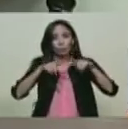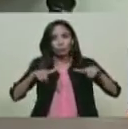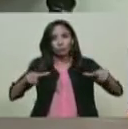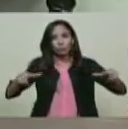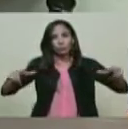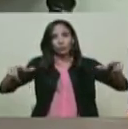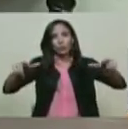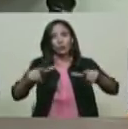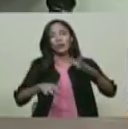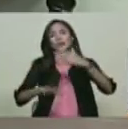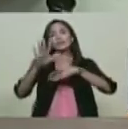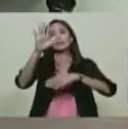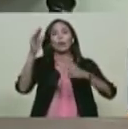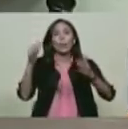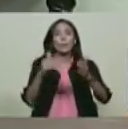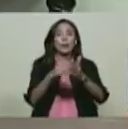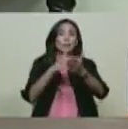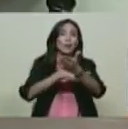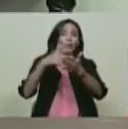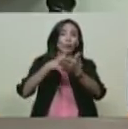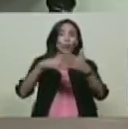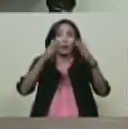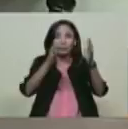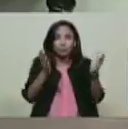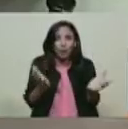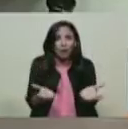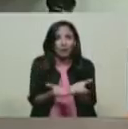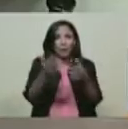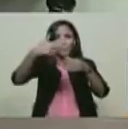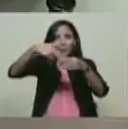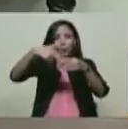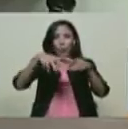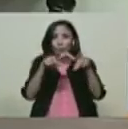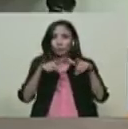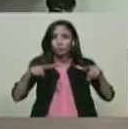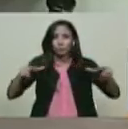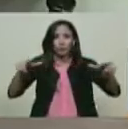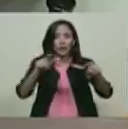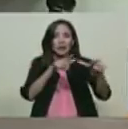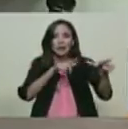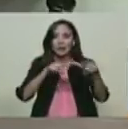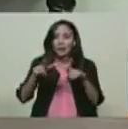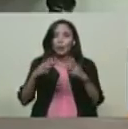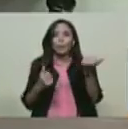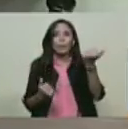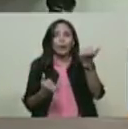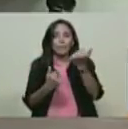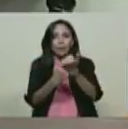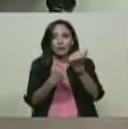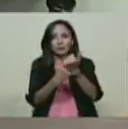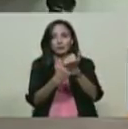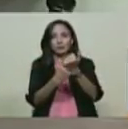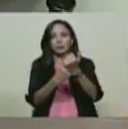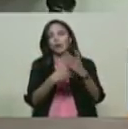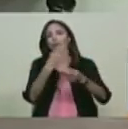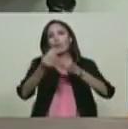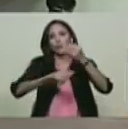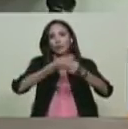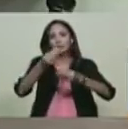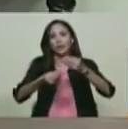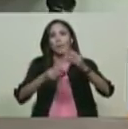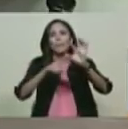de 5.000 millones de barriles de petróleo a la criptomoneda El Petro como soporte de riqueza